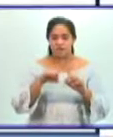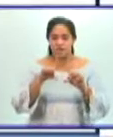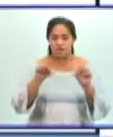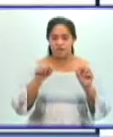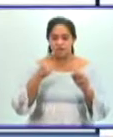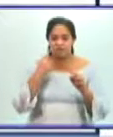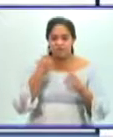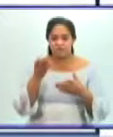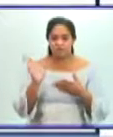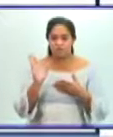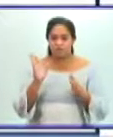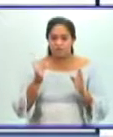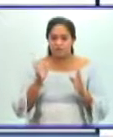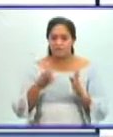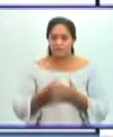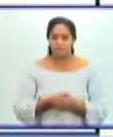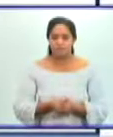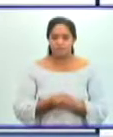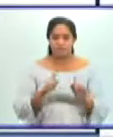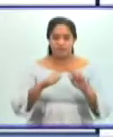a esta recta tangente?